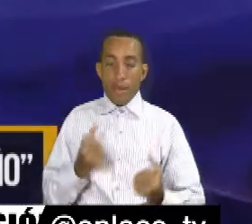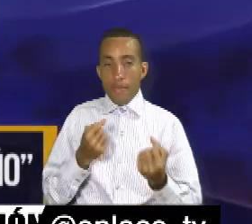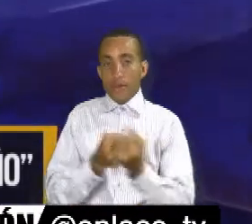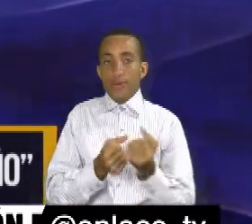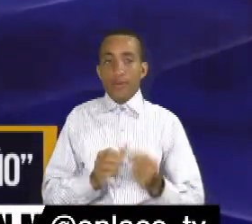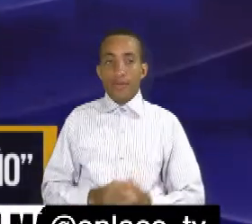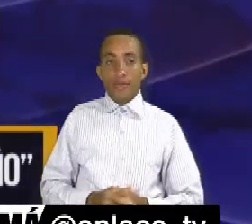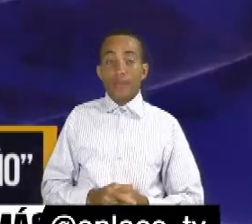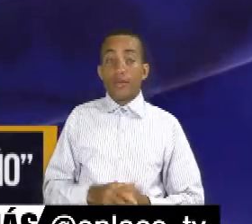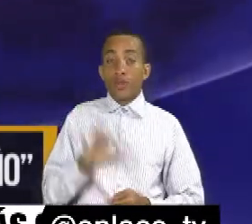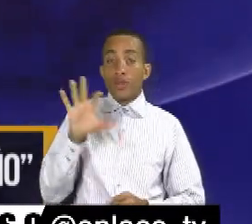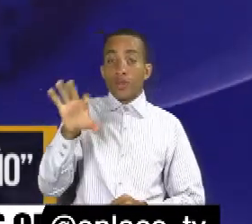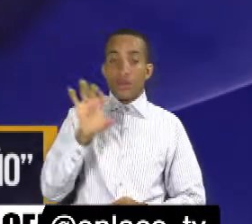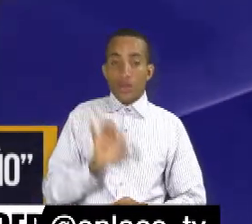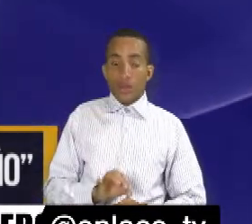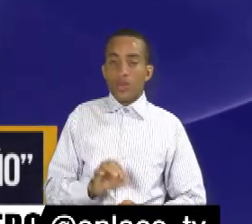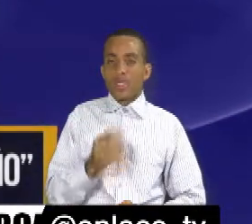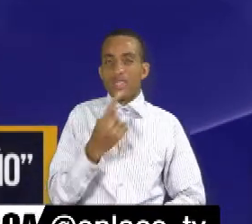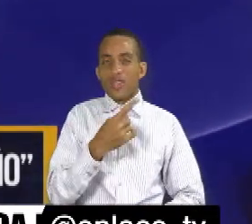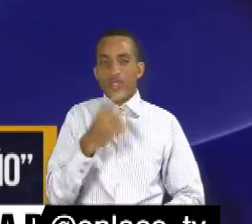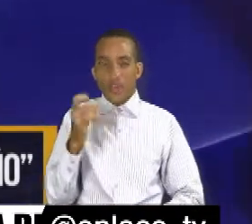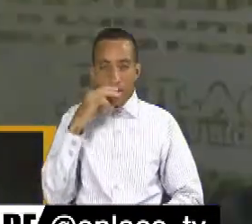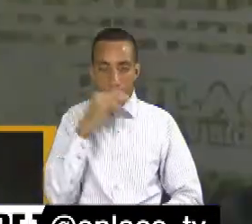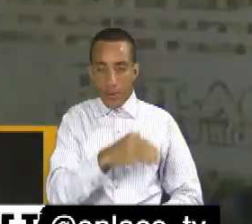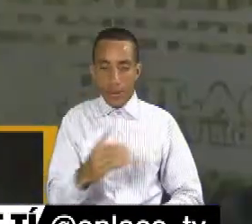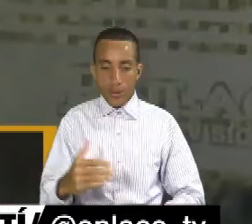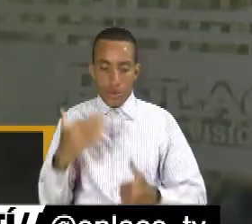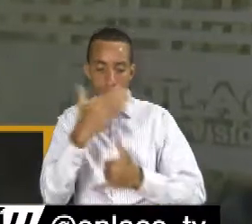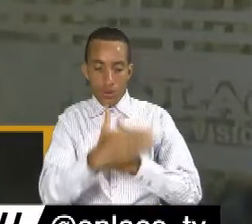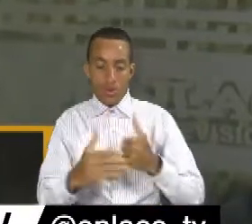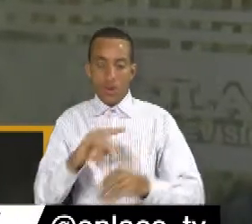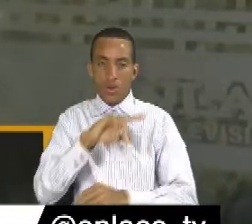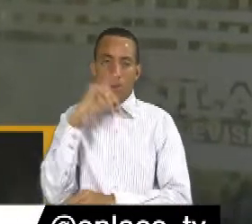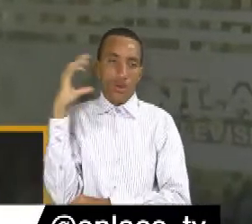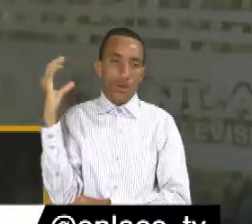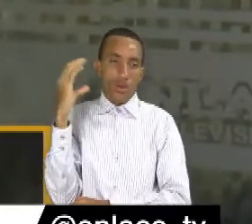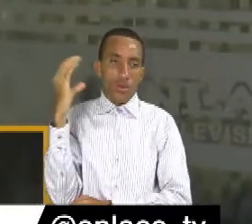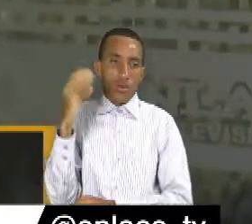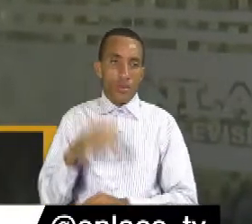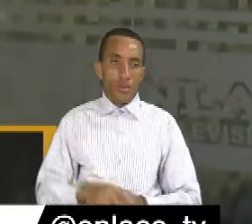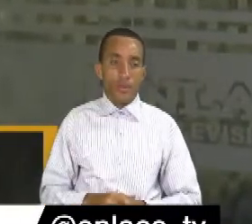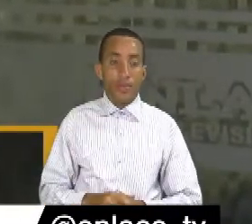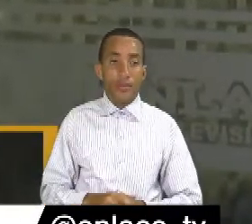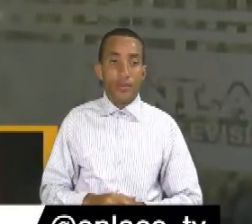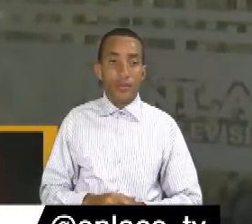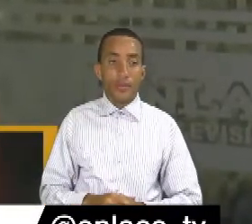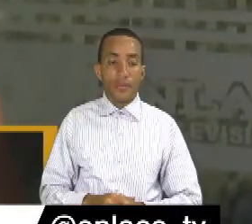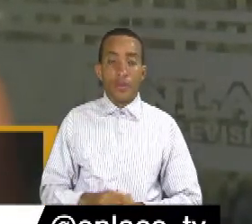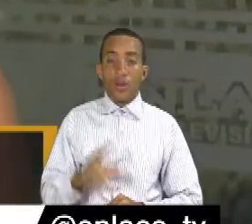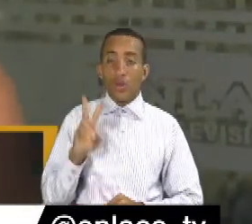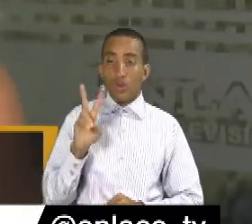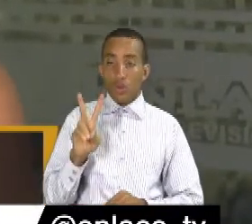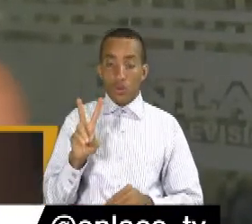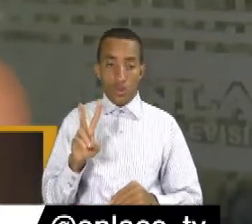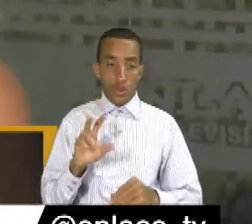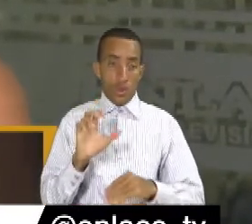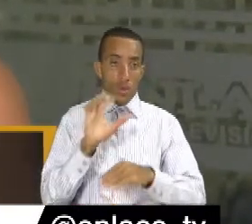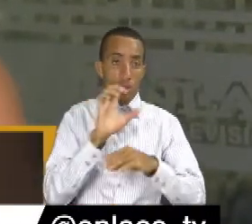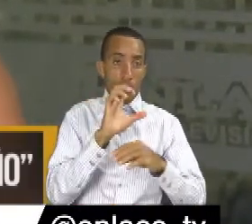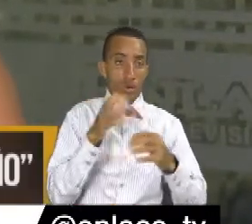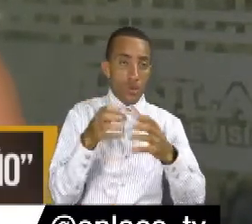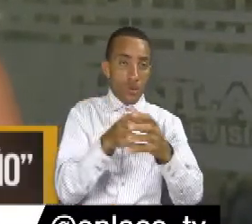fue escogida entre más de 100 niños de todo el país. Es una iniciativa que tienen dos organizaciones, una nacional